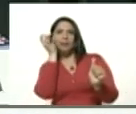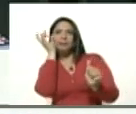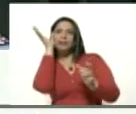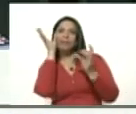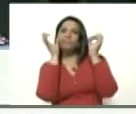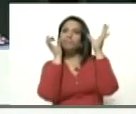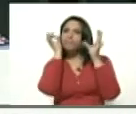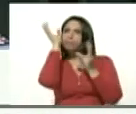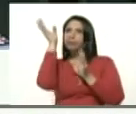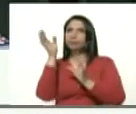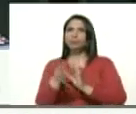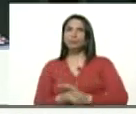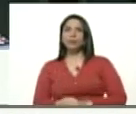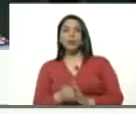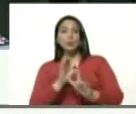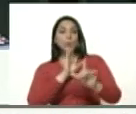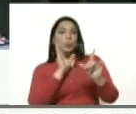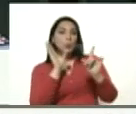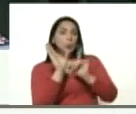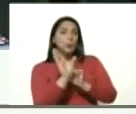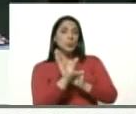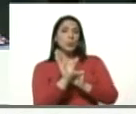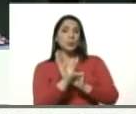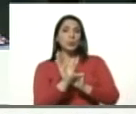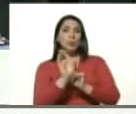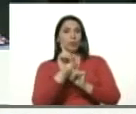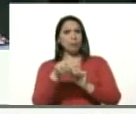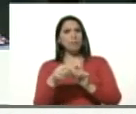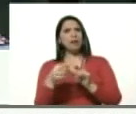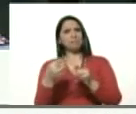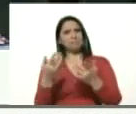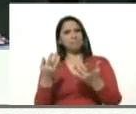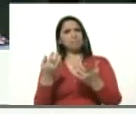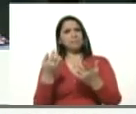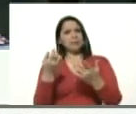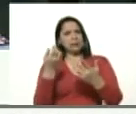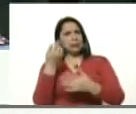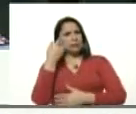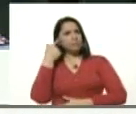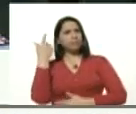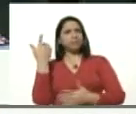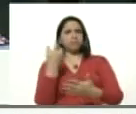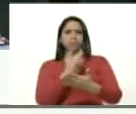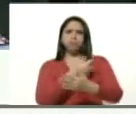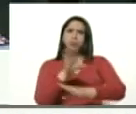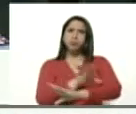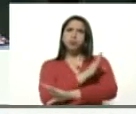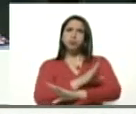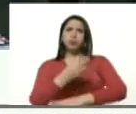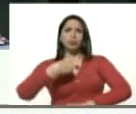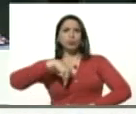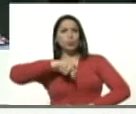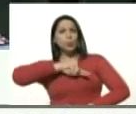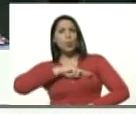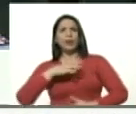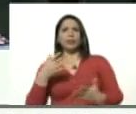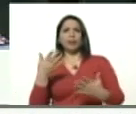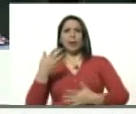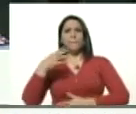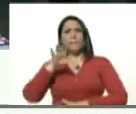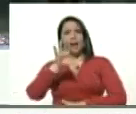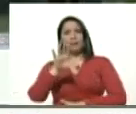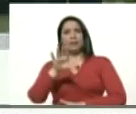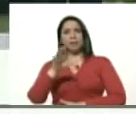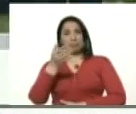creadores, cultores, bueno, compositores de toda nuestra patria. Allá se encuentran en la